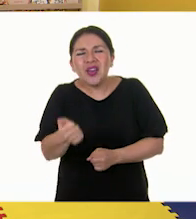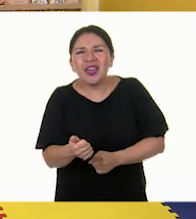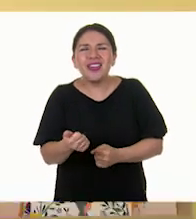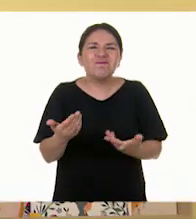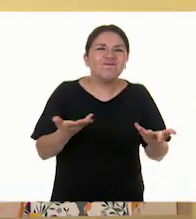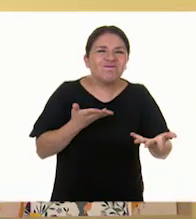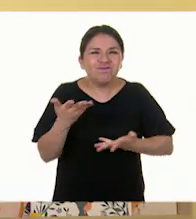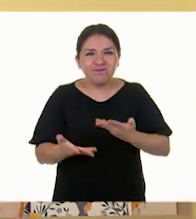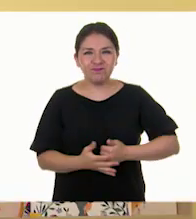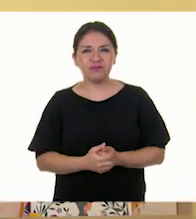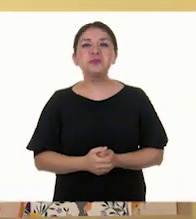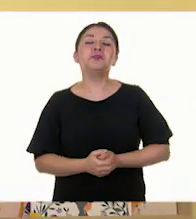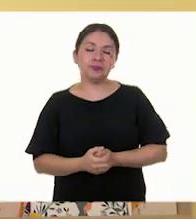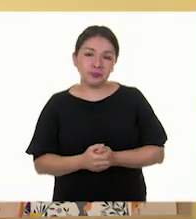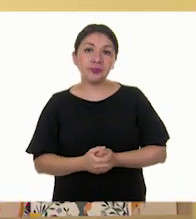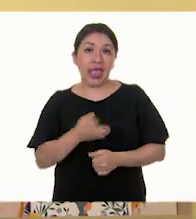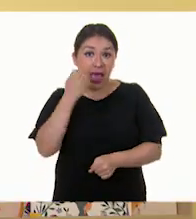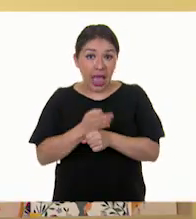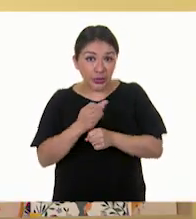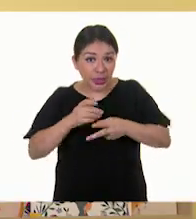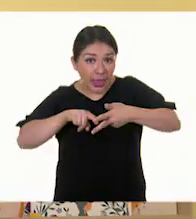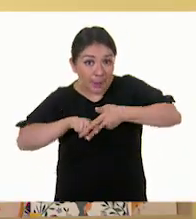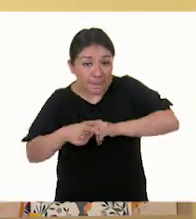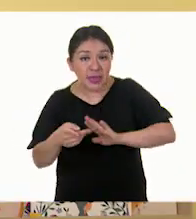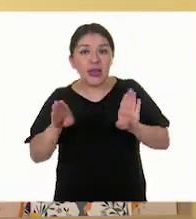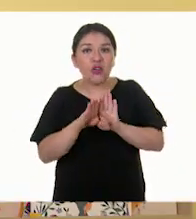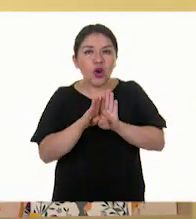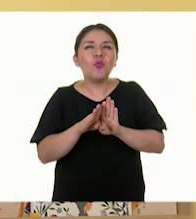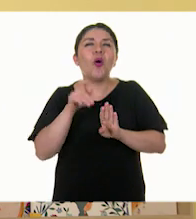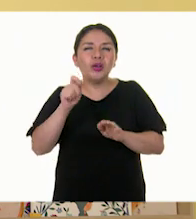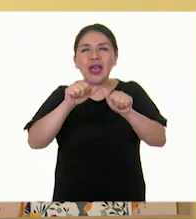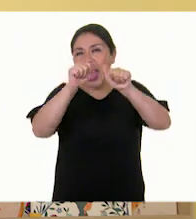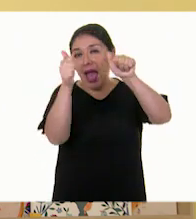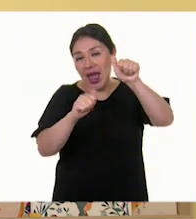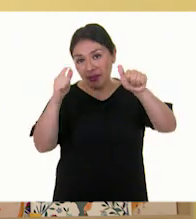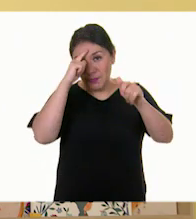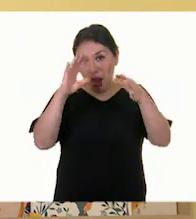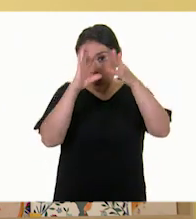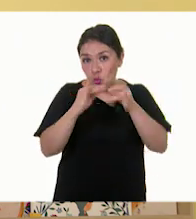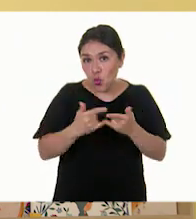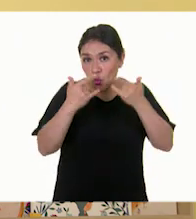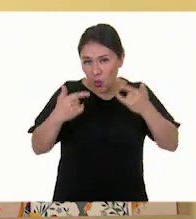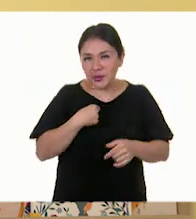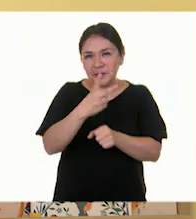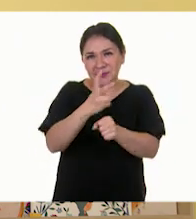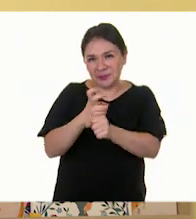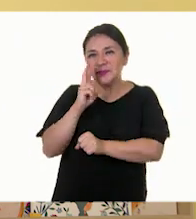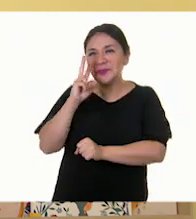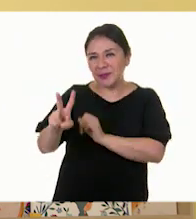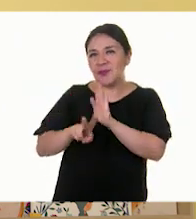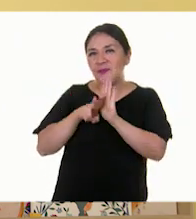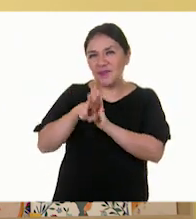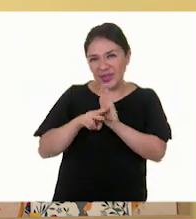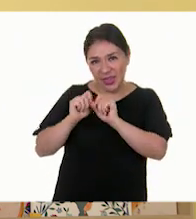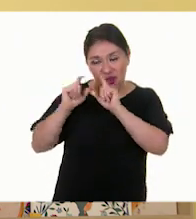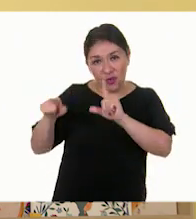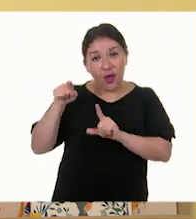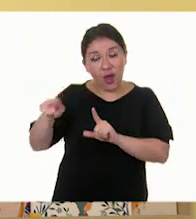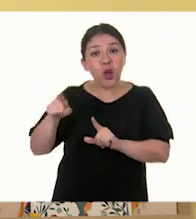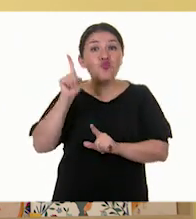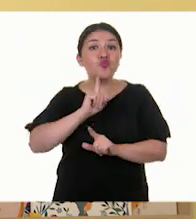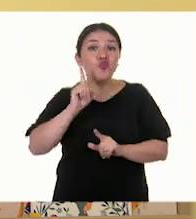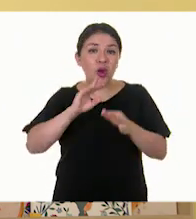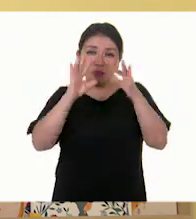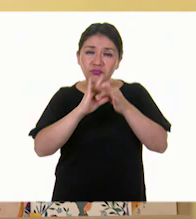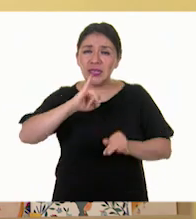inseguros. Para comenzar a indagar en el arte de contar cuentos, los invito a ver el siguiente video donde la